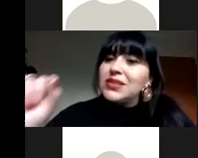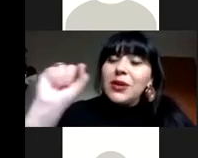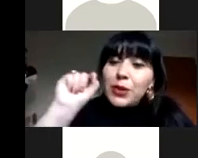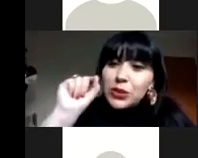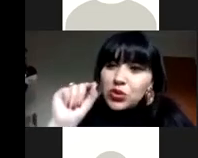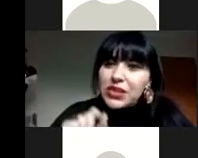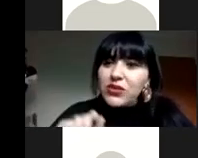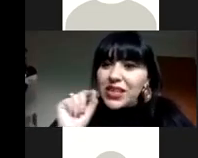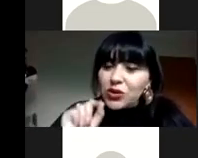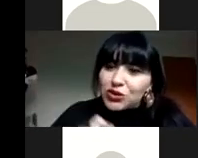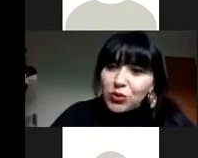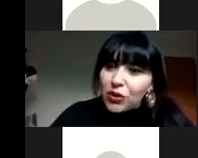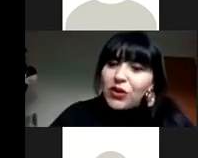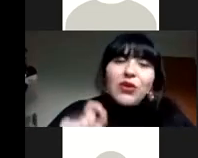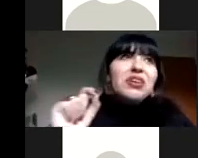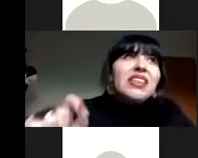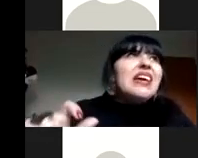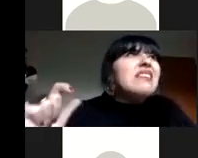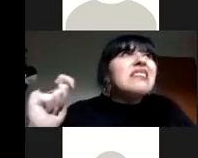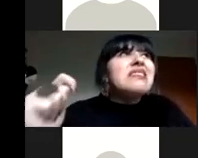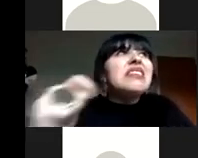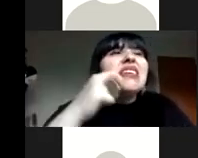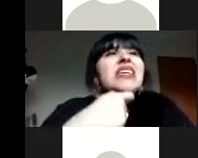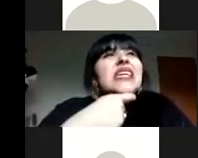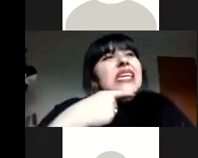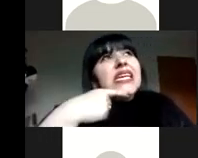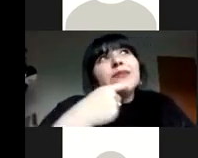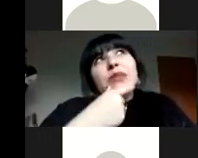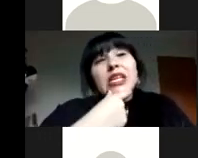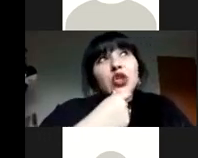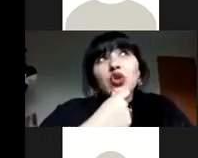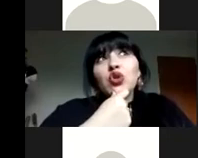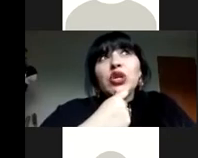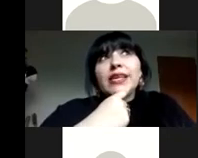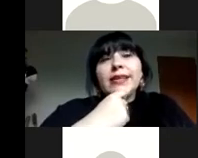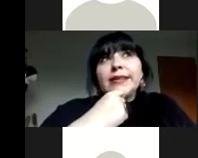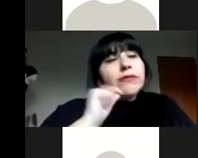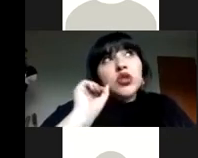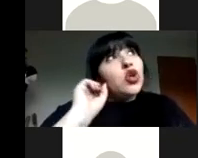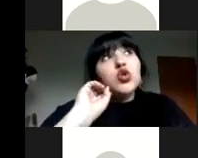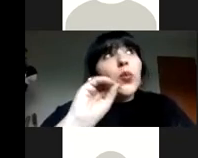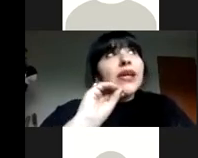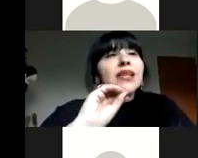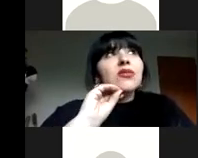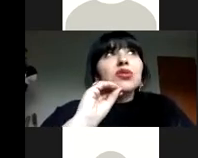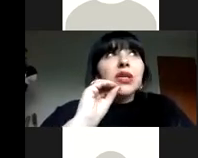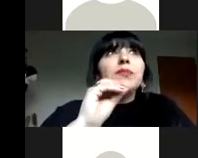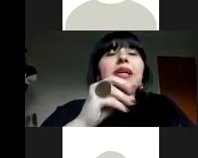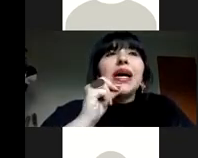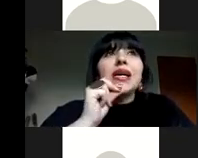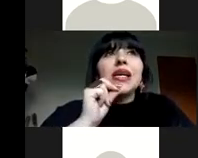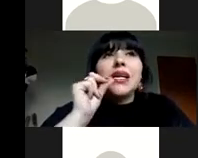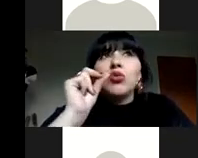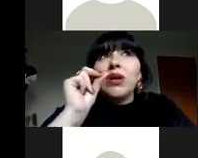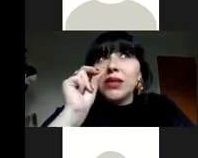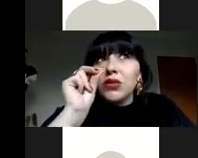indicadores presuntivos del consumo. Hoy día decir, mira, yo estoy súper atento siempre a